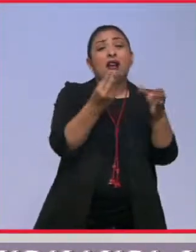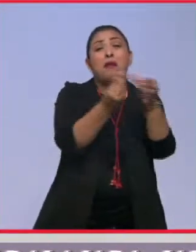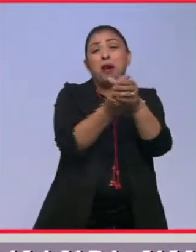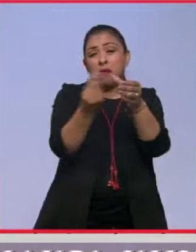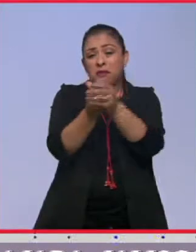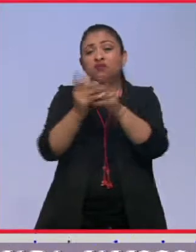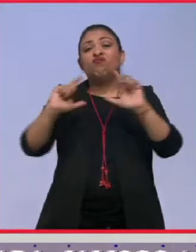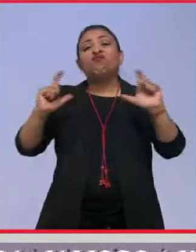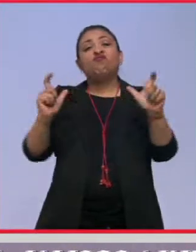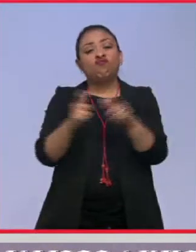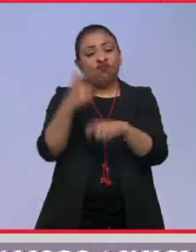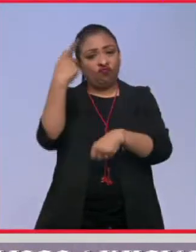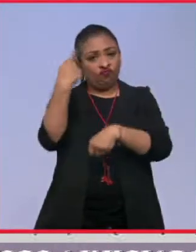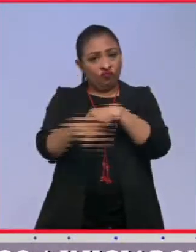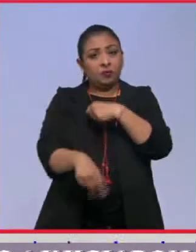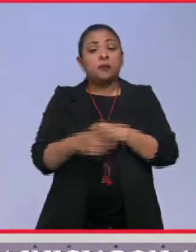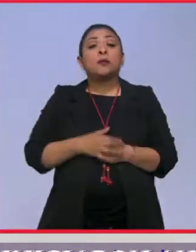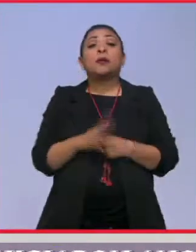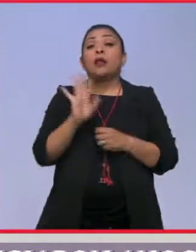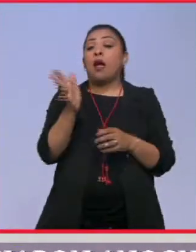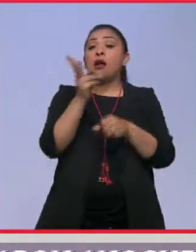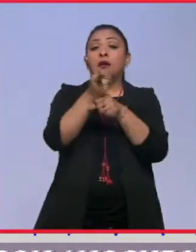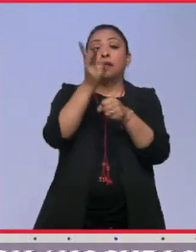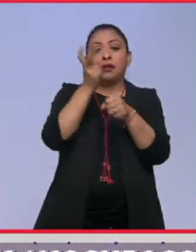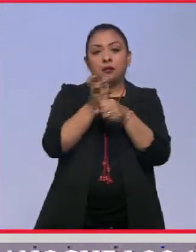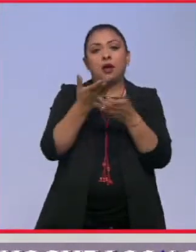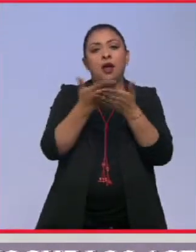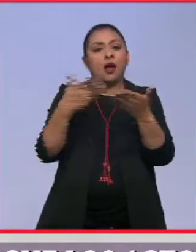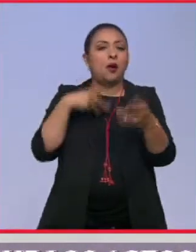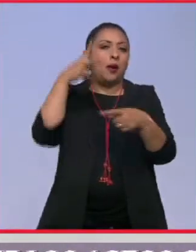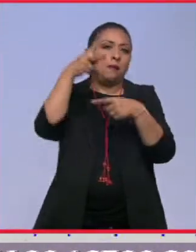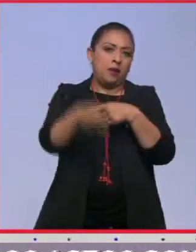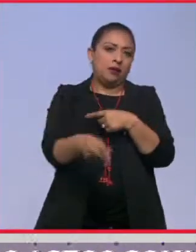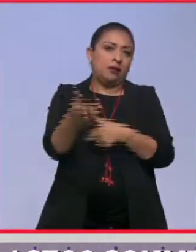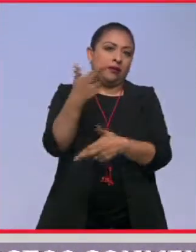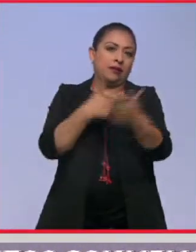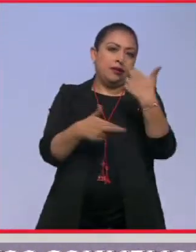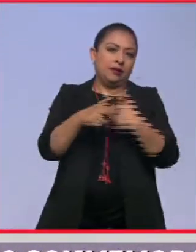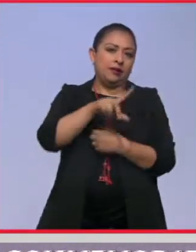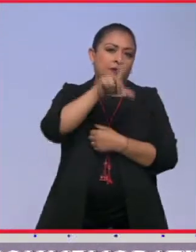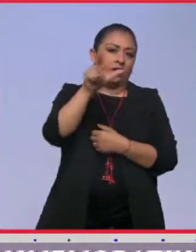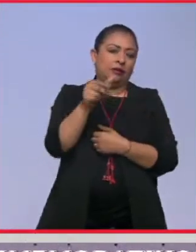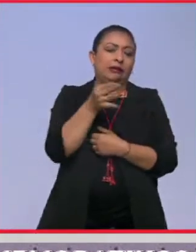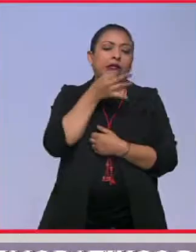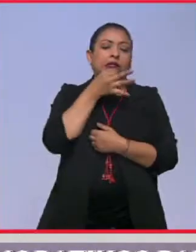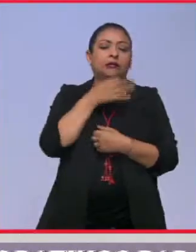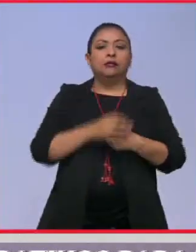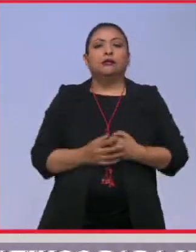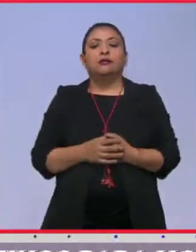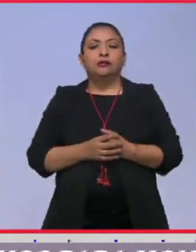en peligro de desaparecer. Bueno, con esta invitación hacemos una pausa y volvemos después de un instante.